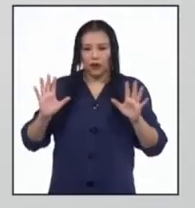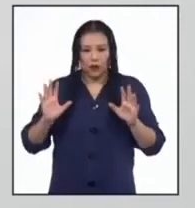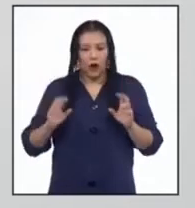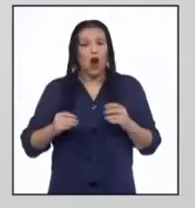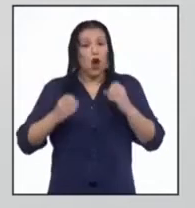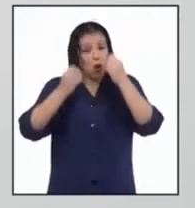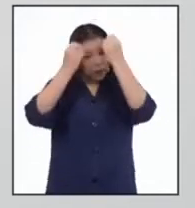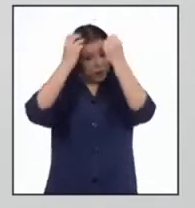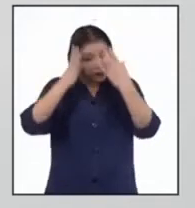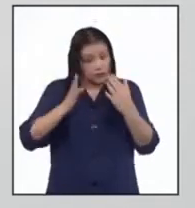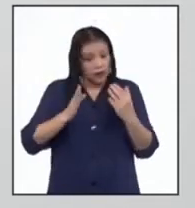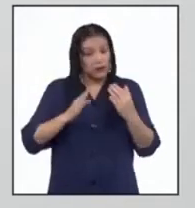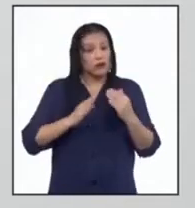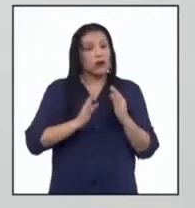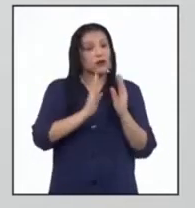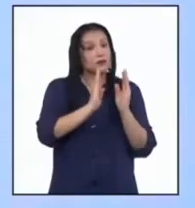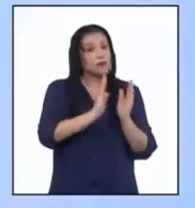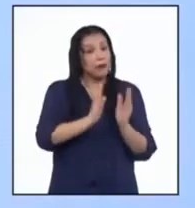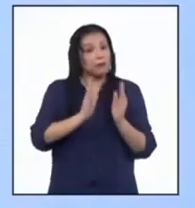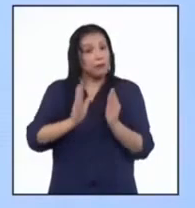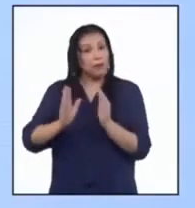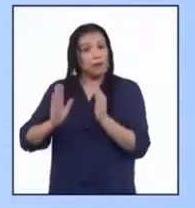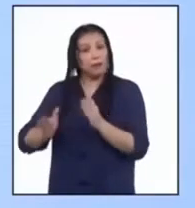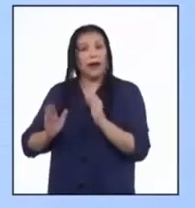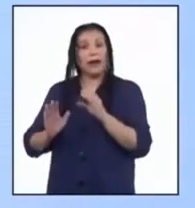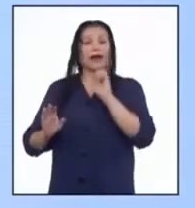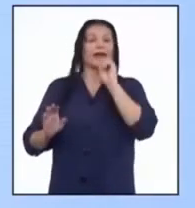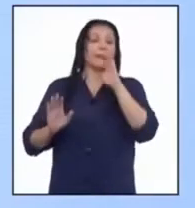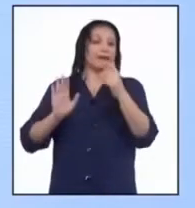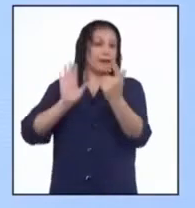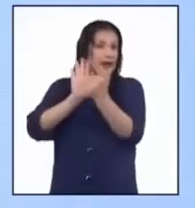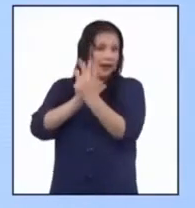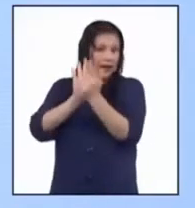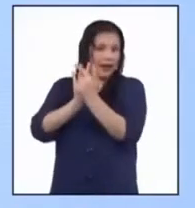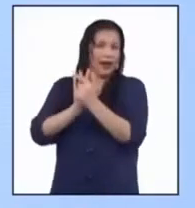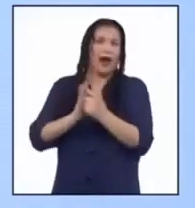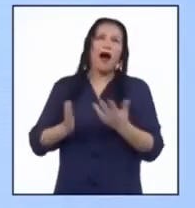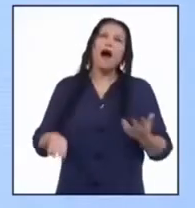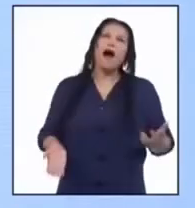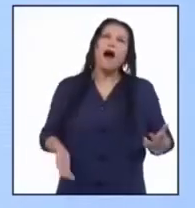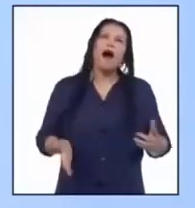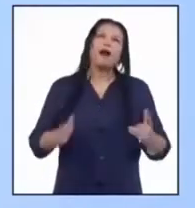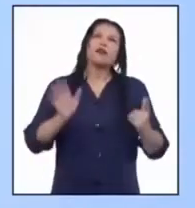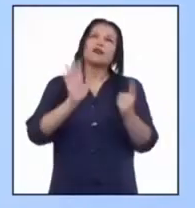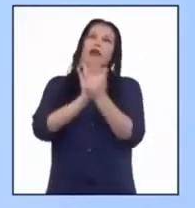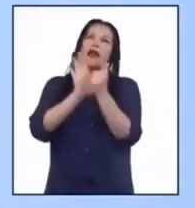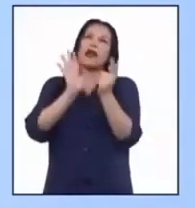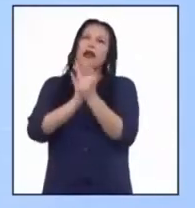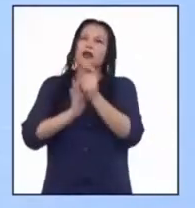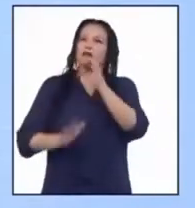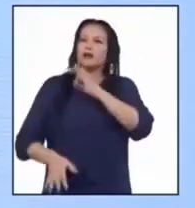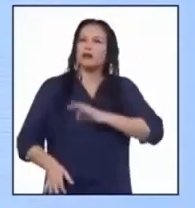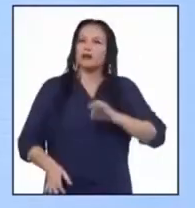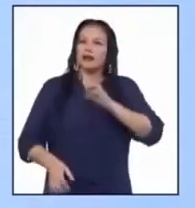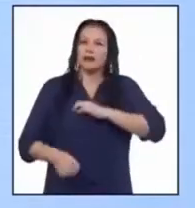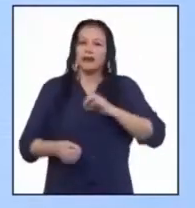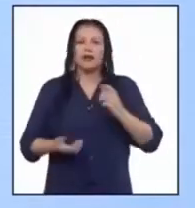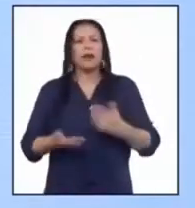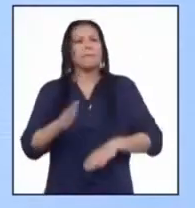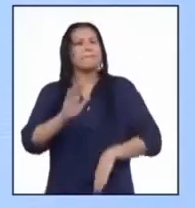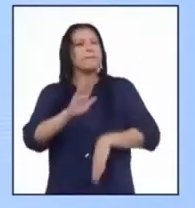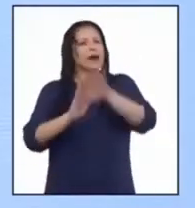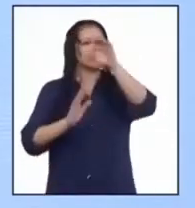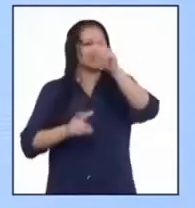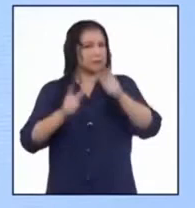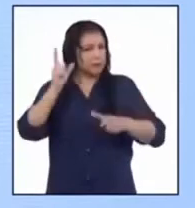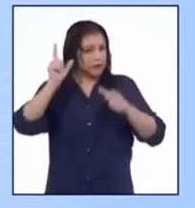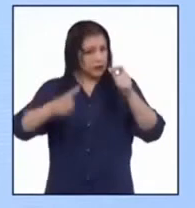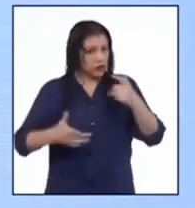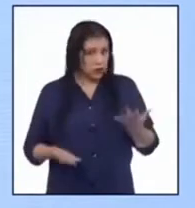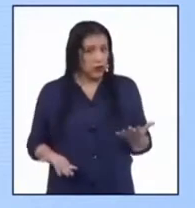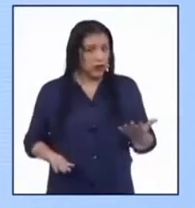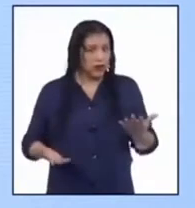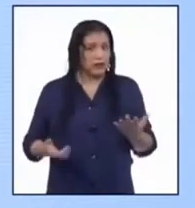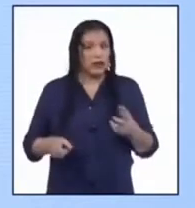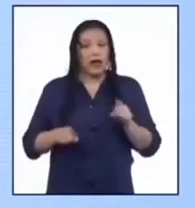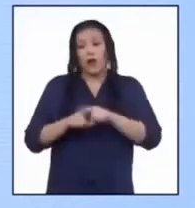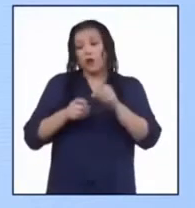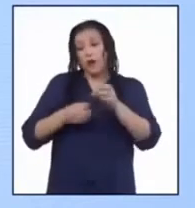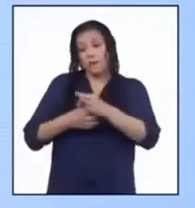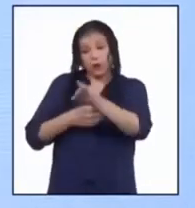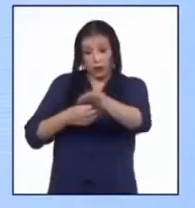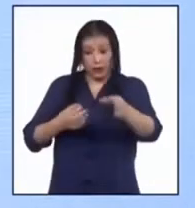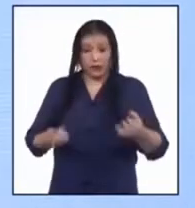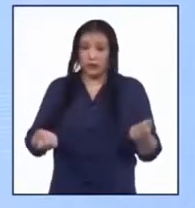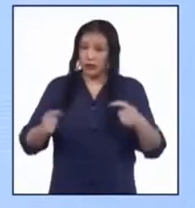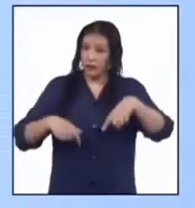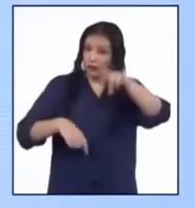los procedimientos de ley. Es una ley que busca el bien mayor, el bien de la mayoría de los pobladores de una provincia de